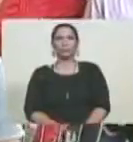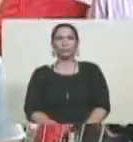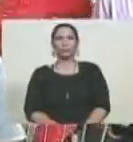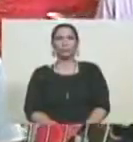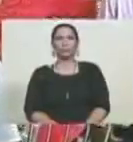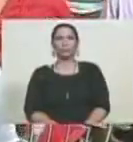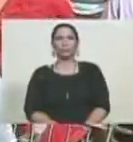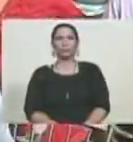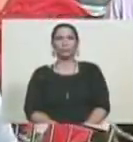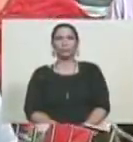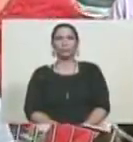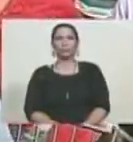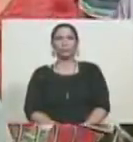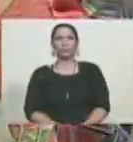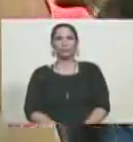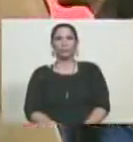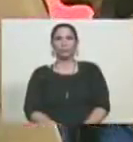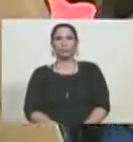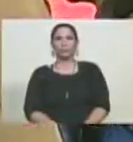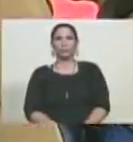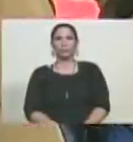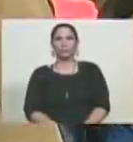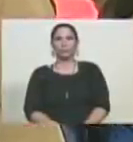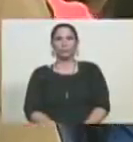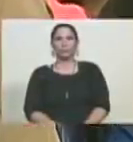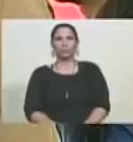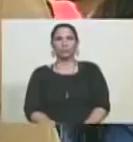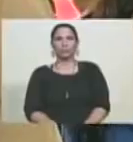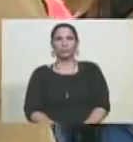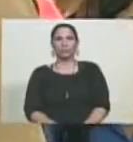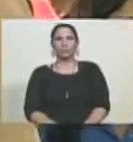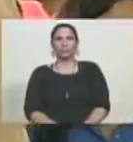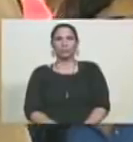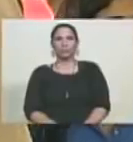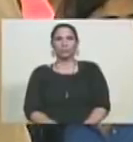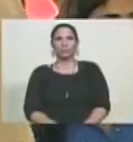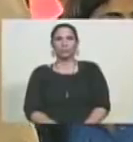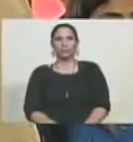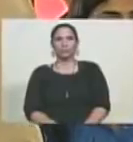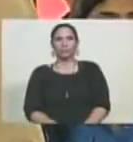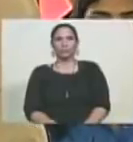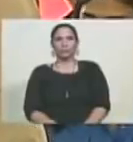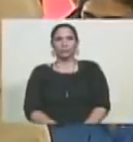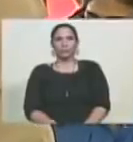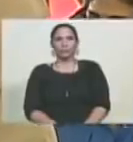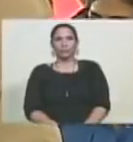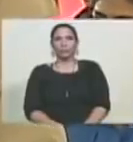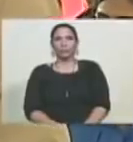¡Justicia! ¡Justicia! ¡Justicia! ¡Justicia!